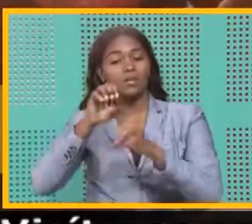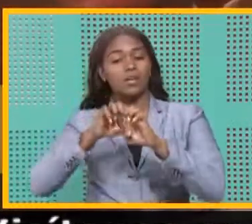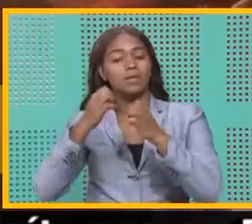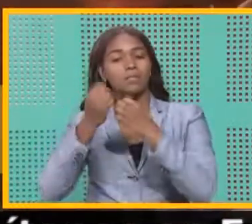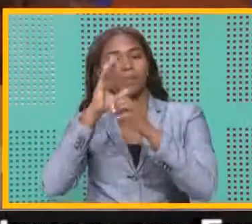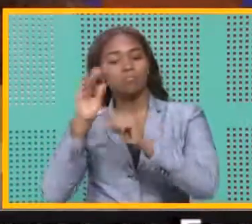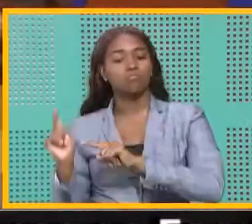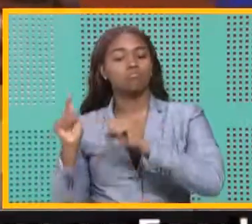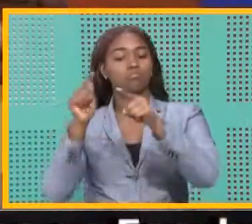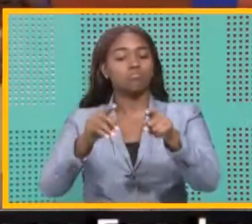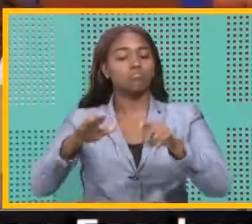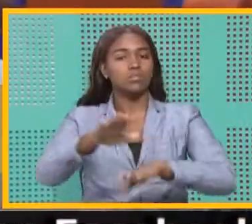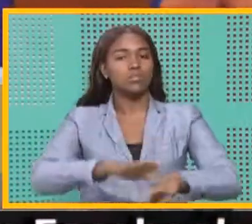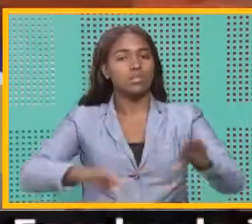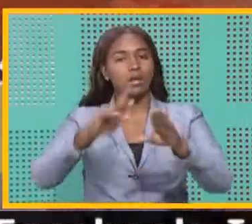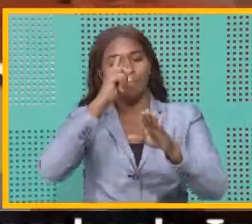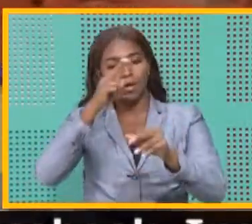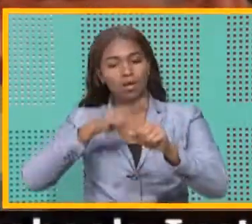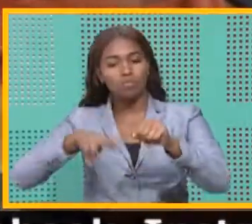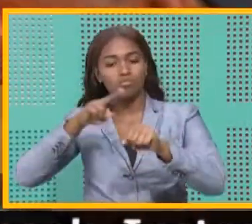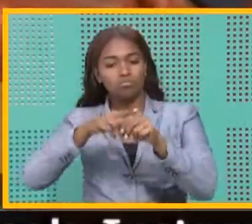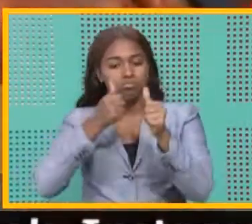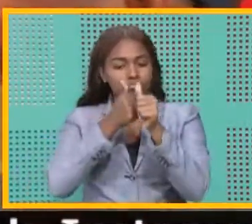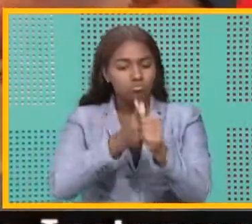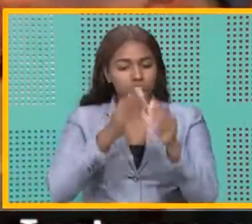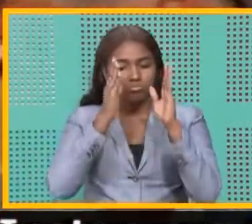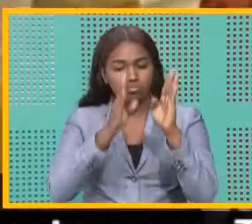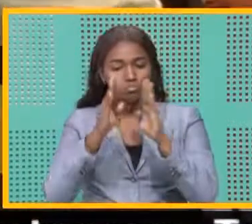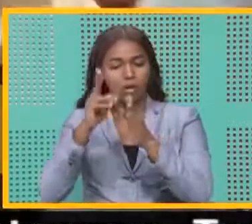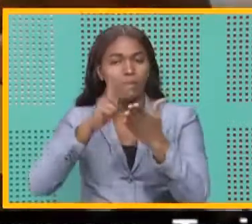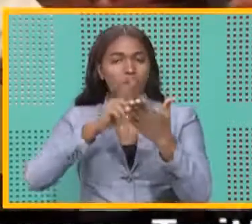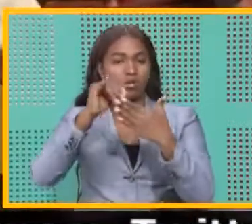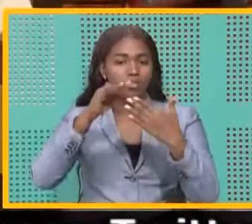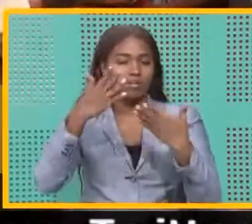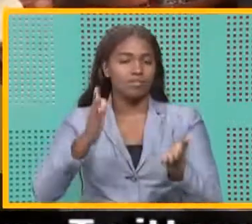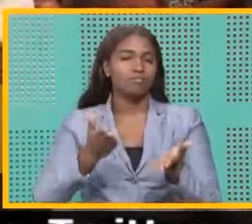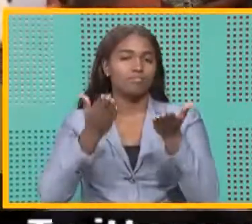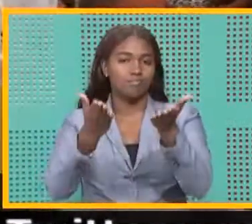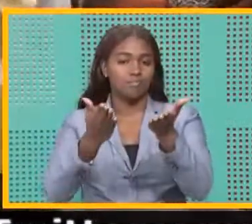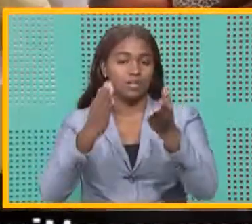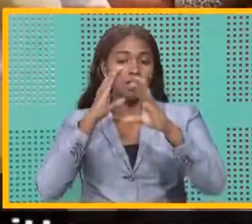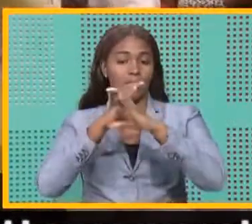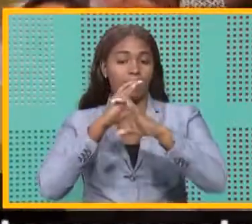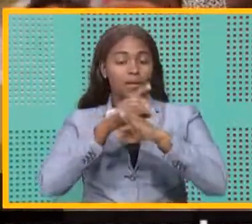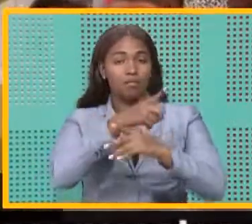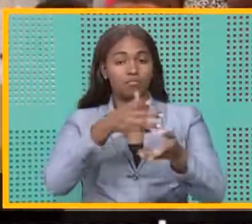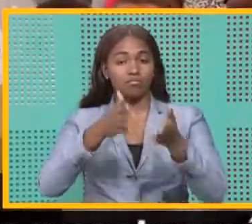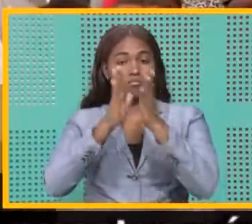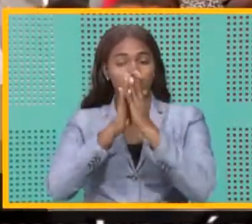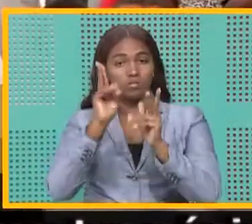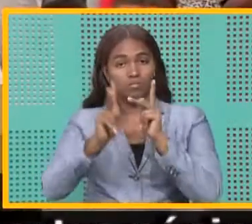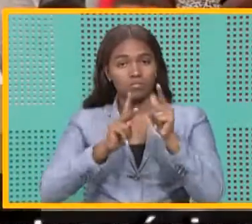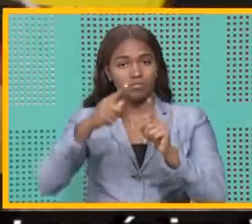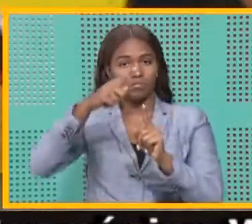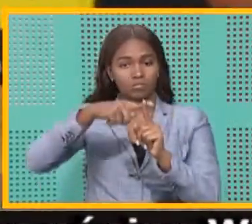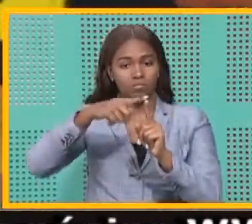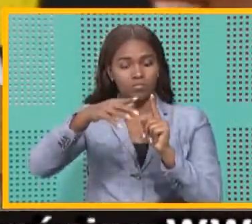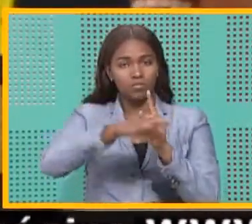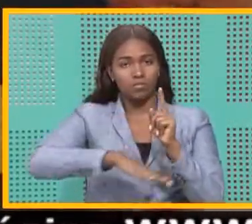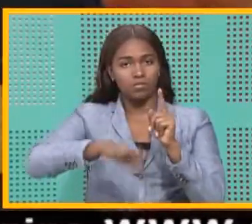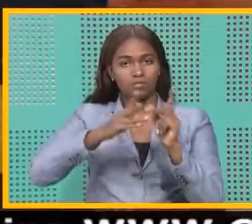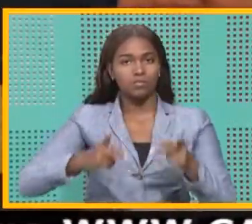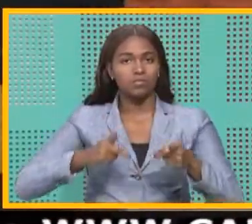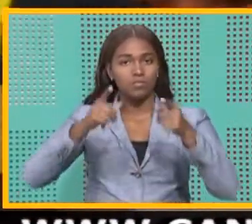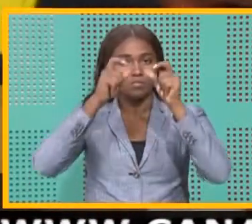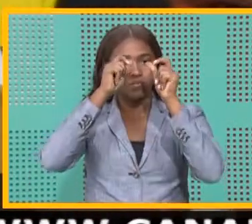a la comunidad para formalizar y dar seguimiento a los proyectos presentados. El camión solicitado por los productores de San Cristóbal en la visita